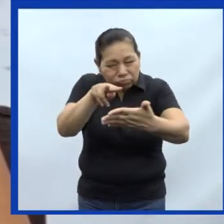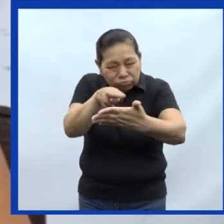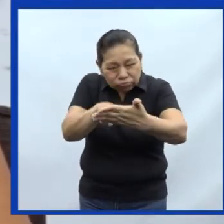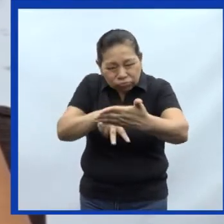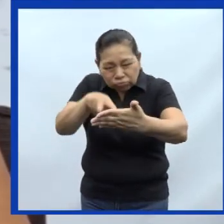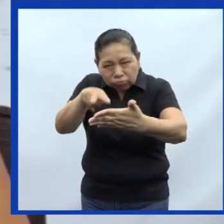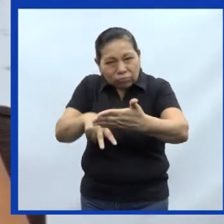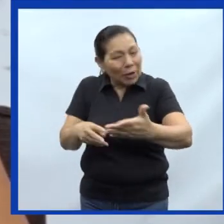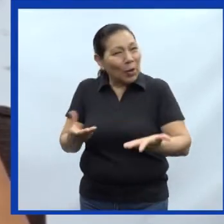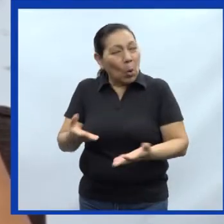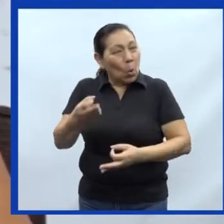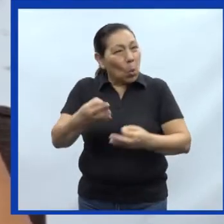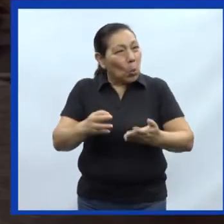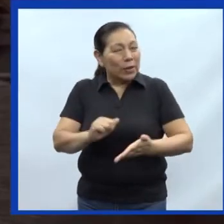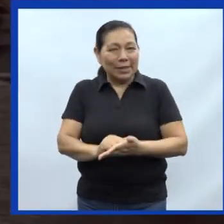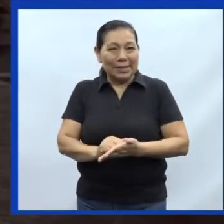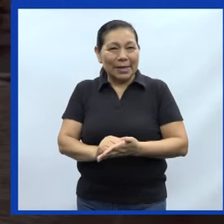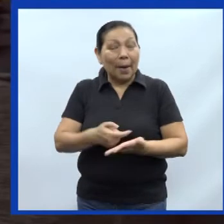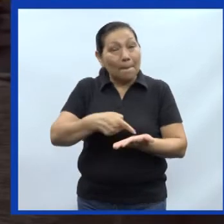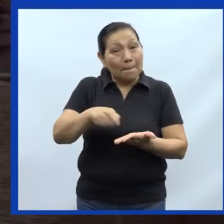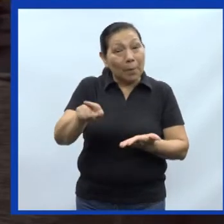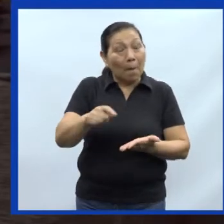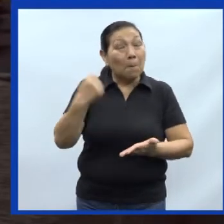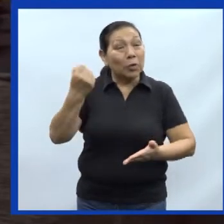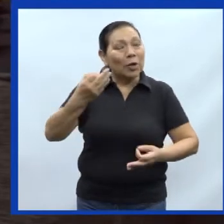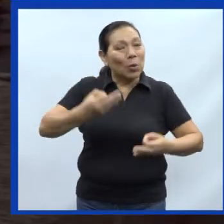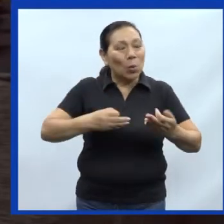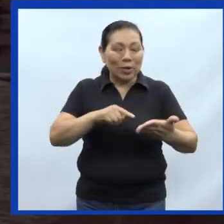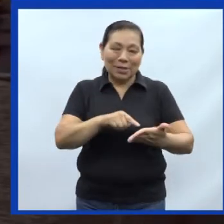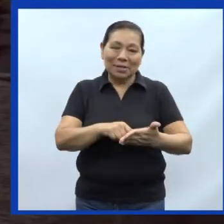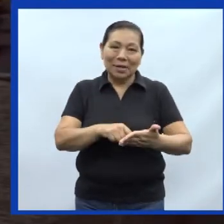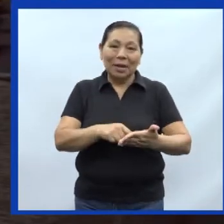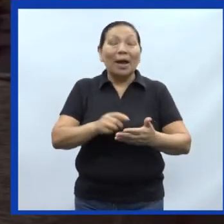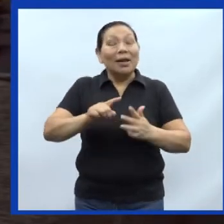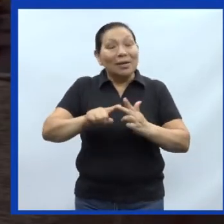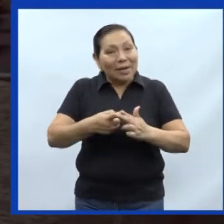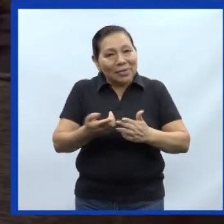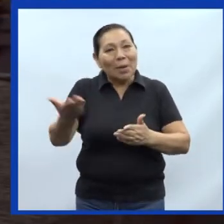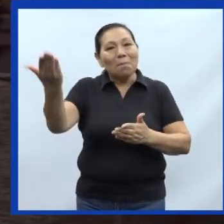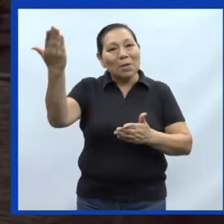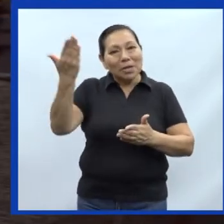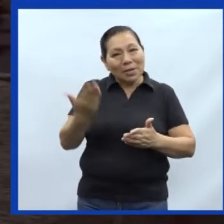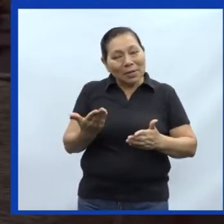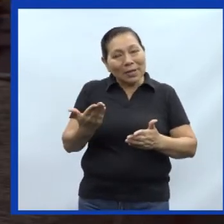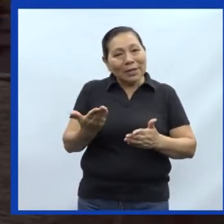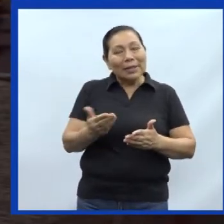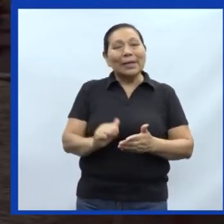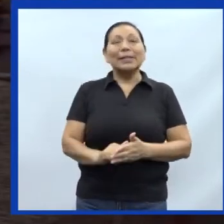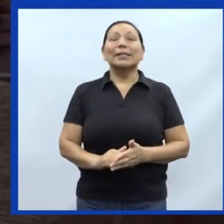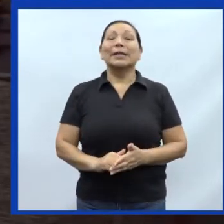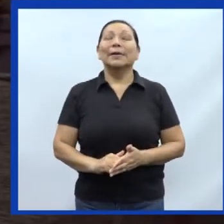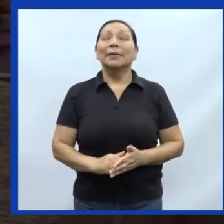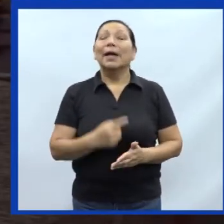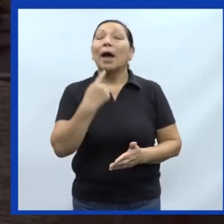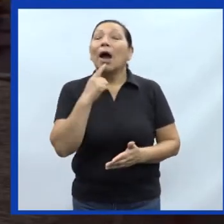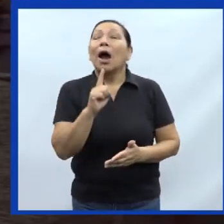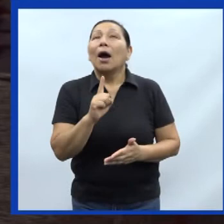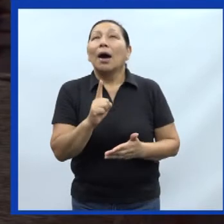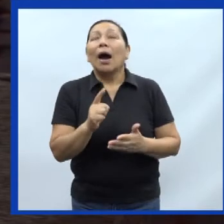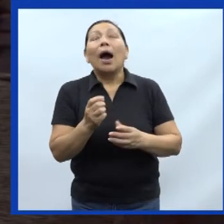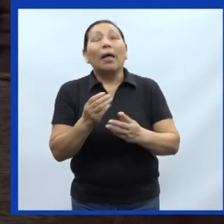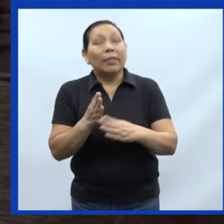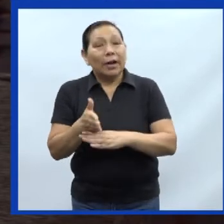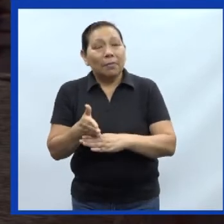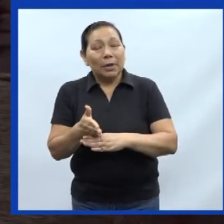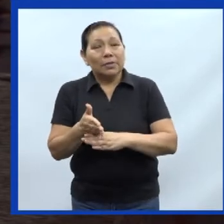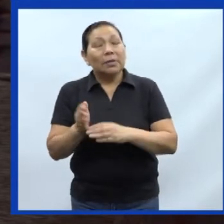o las decisiones jurisdiccionales emitidas por el Poder Judicial, recién puede venir en última y definitiva instancia a través